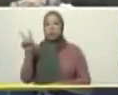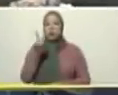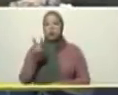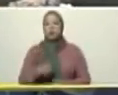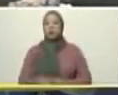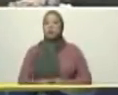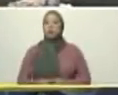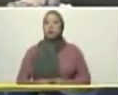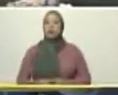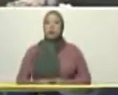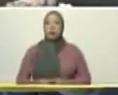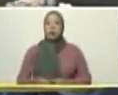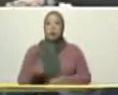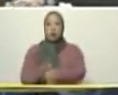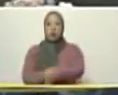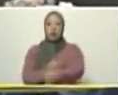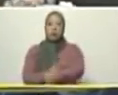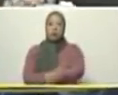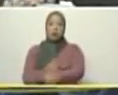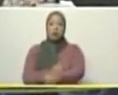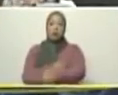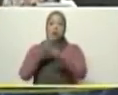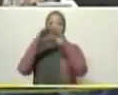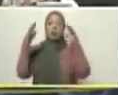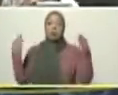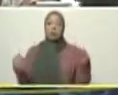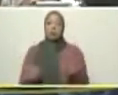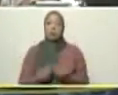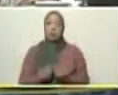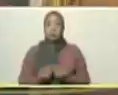y nuestros hermanos y hermanas del mundo.